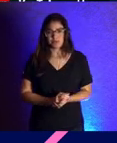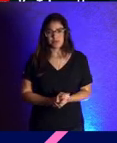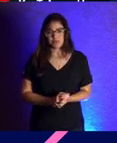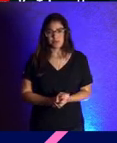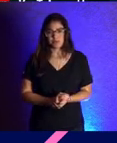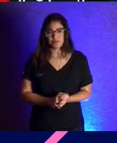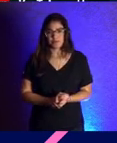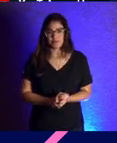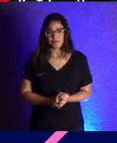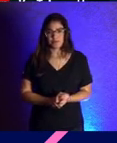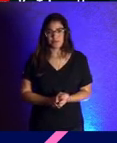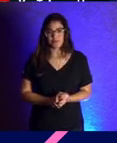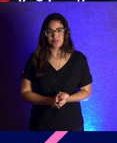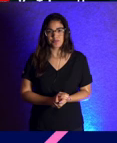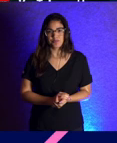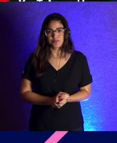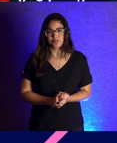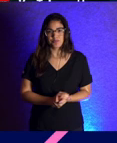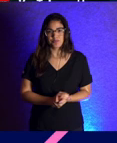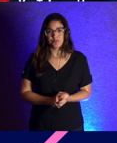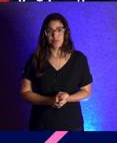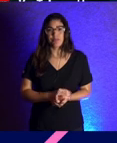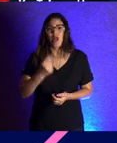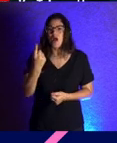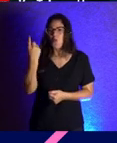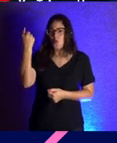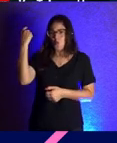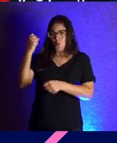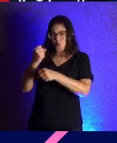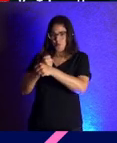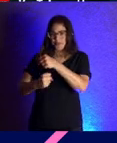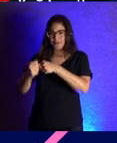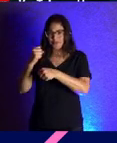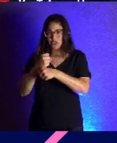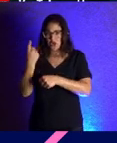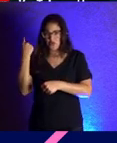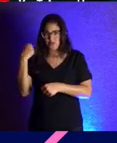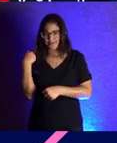hace un año, a principios del año, estamos con la segunda